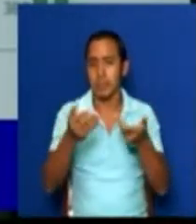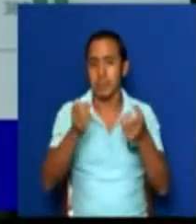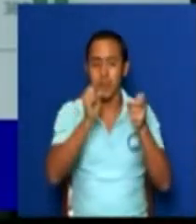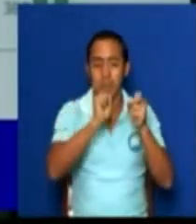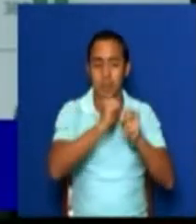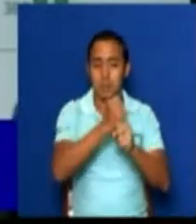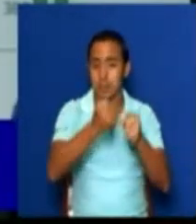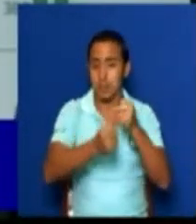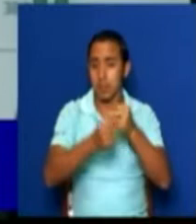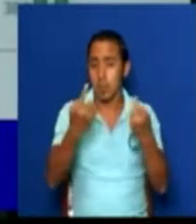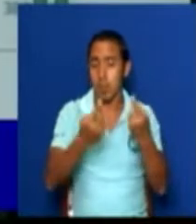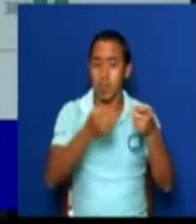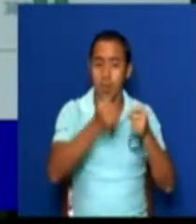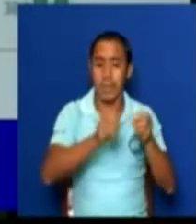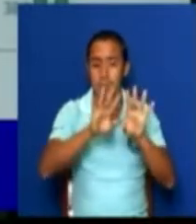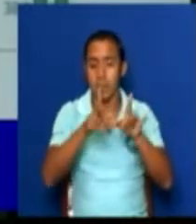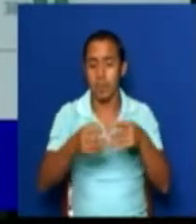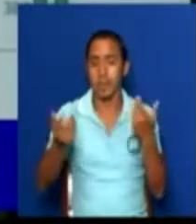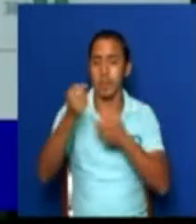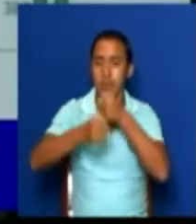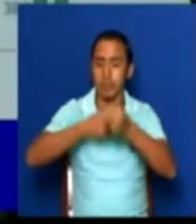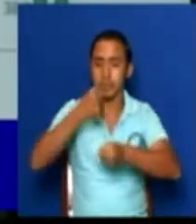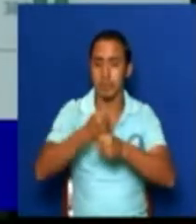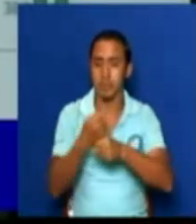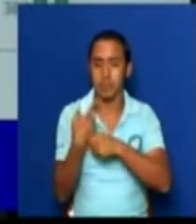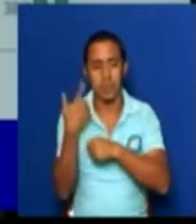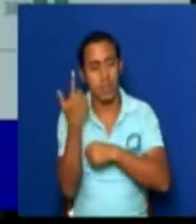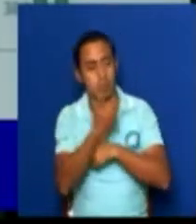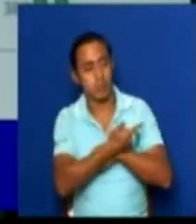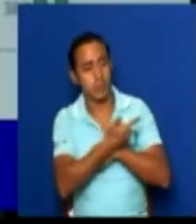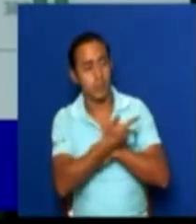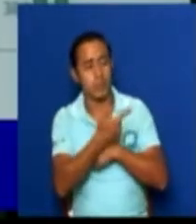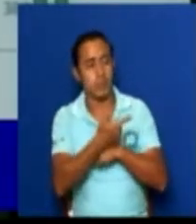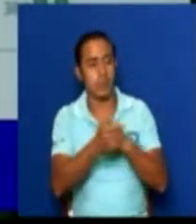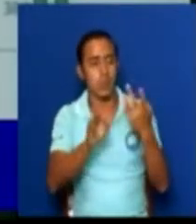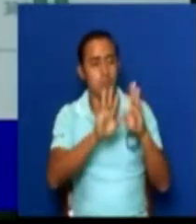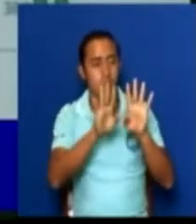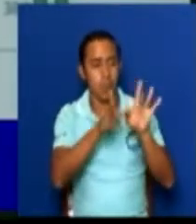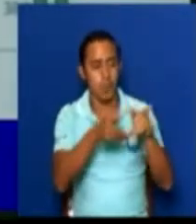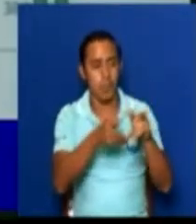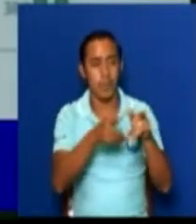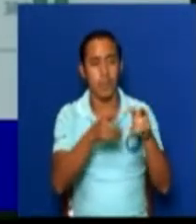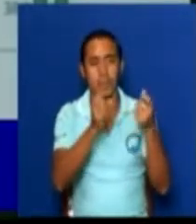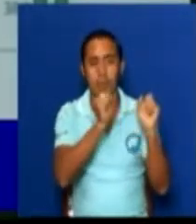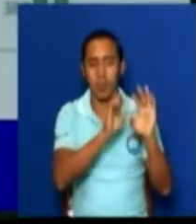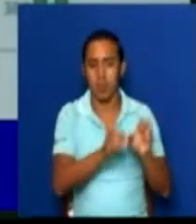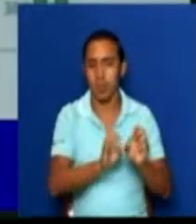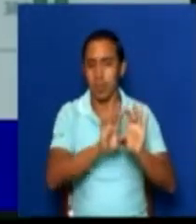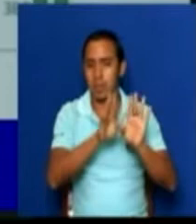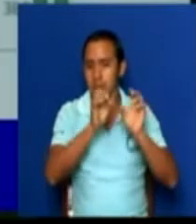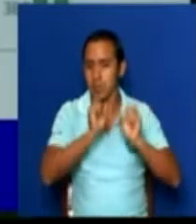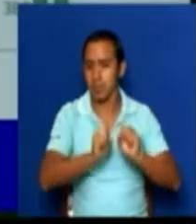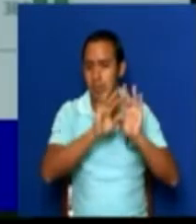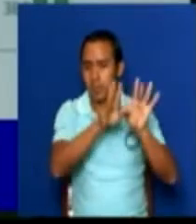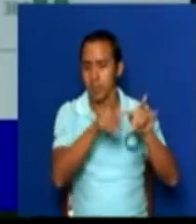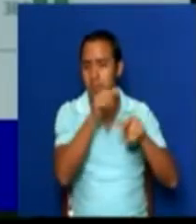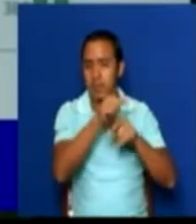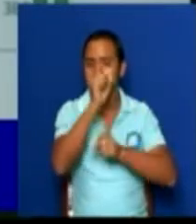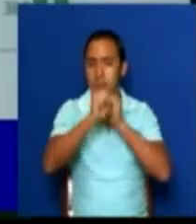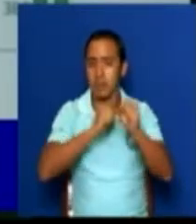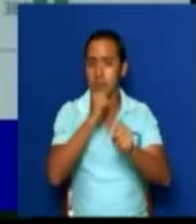año, aquí a mi izquierda hombres y a la derecha mujeres, Como verán, en el